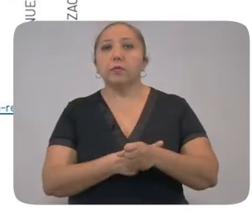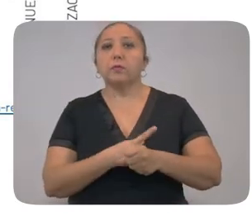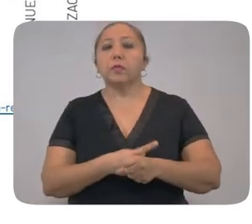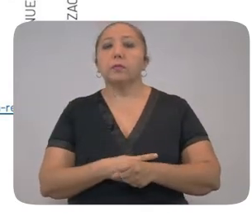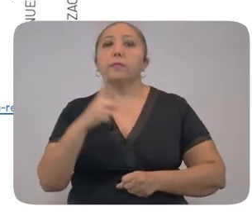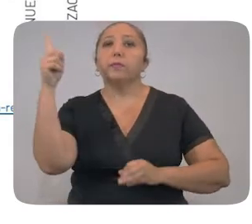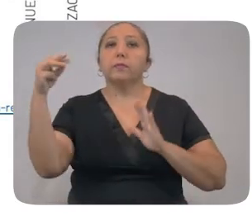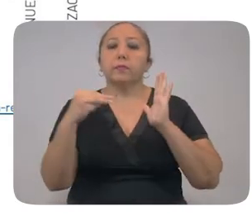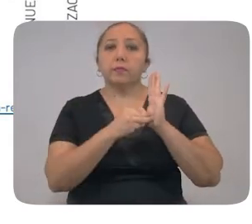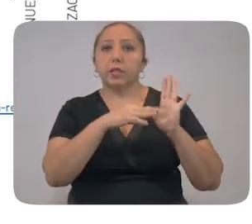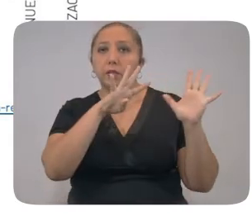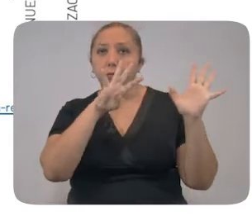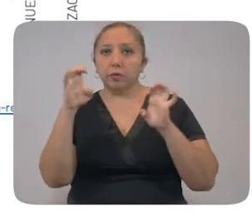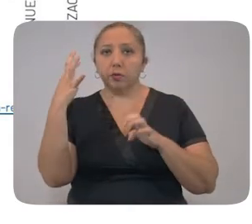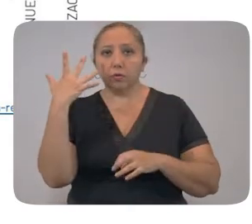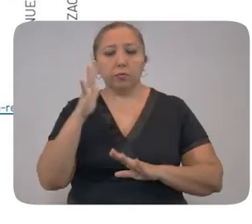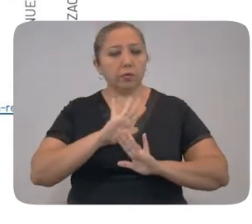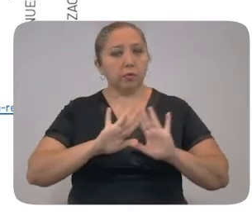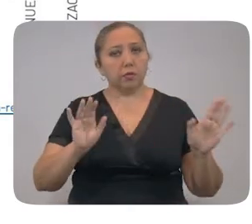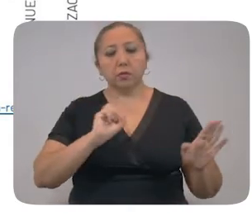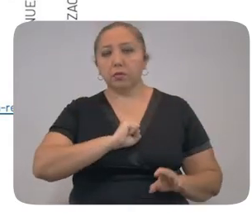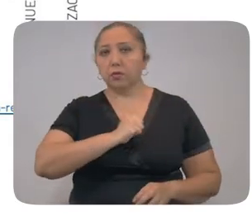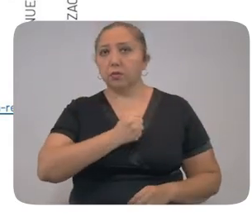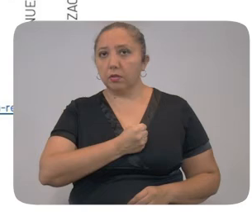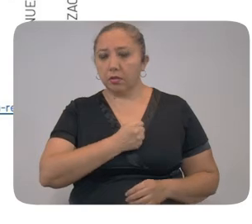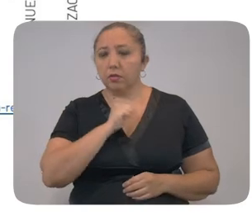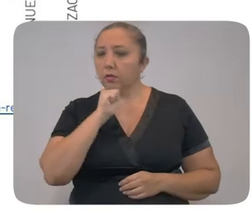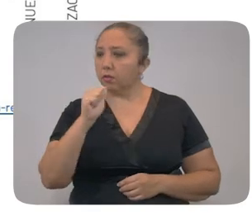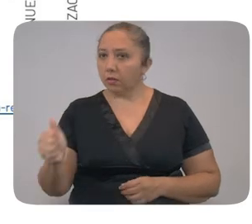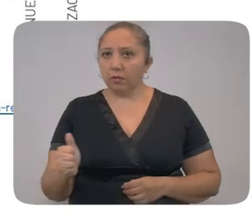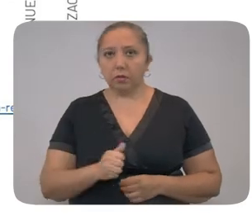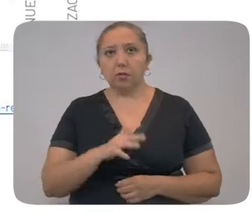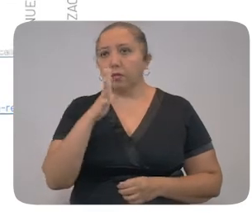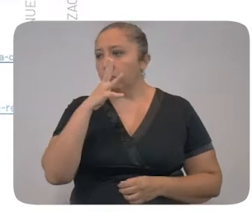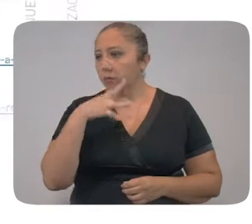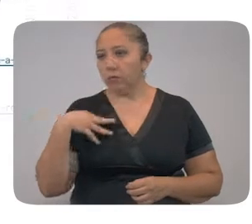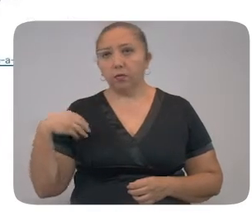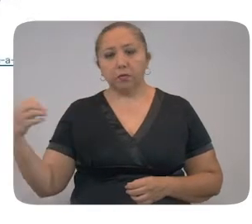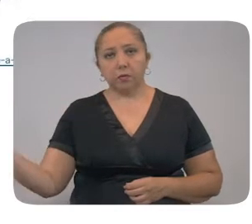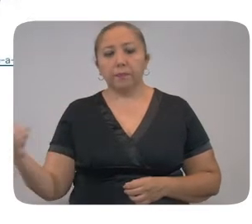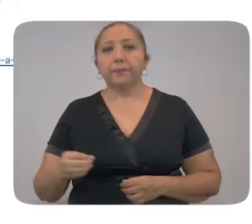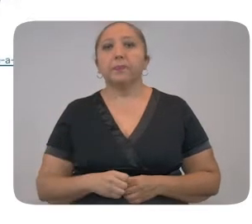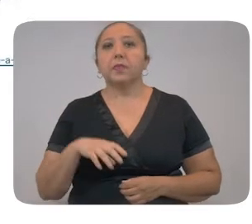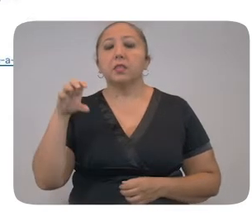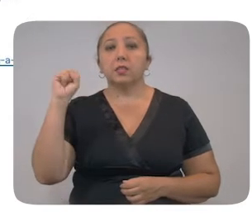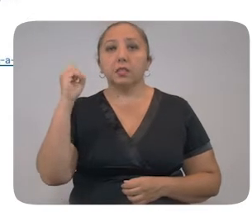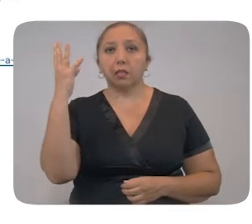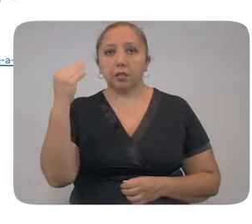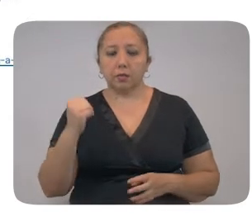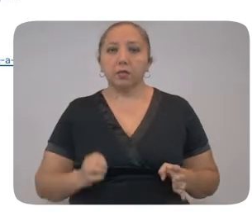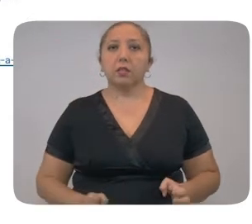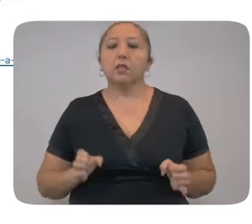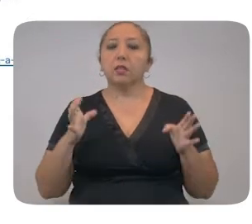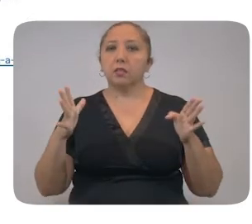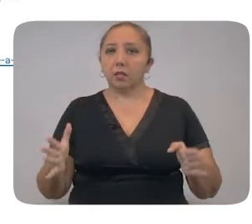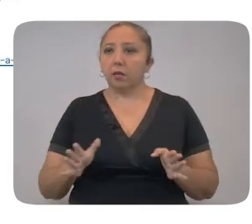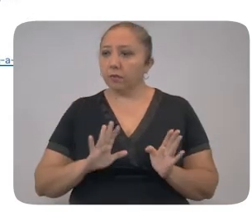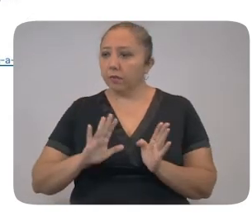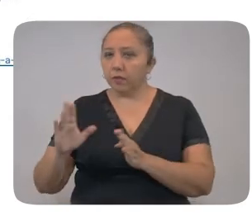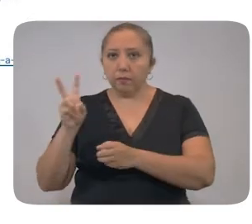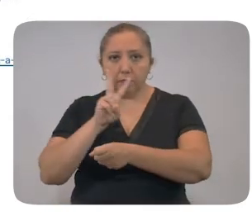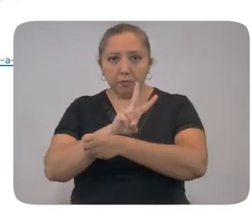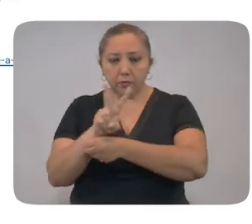confirmados, 1,950 ya se recuperaron, no presentan síntomas ni pueden contagiar. 69 están estables, aislados